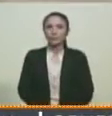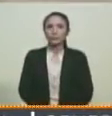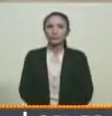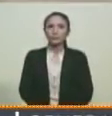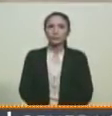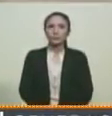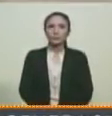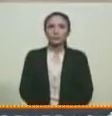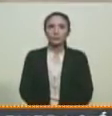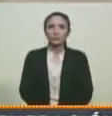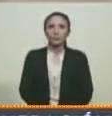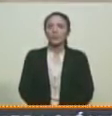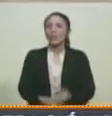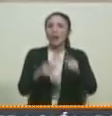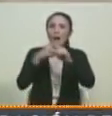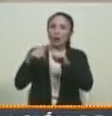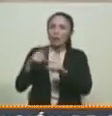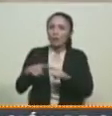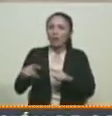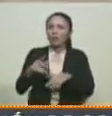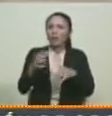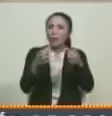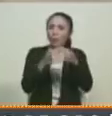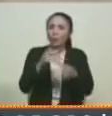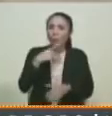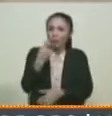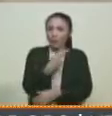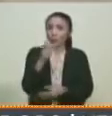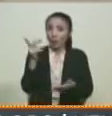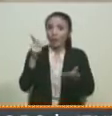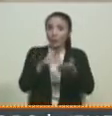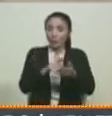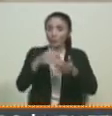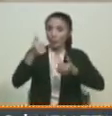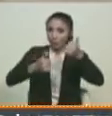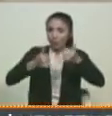a los partidos que participaron en las elecciones.